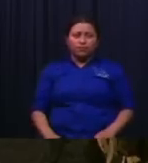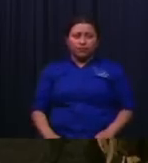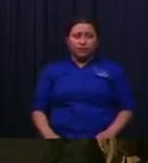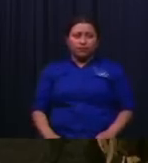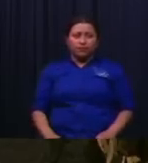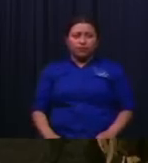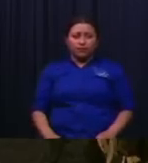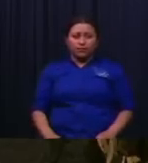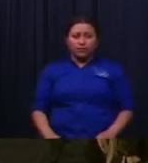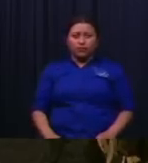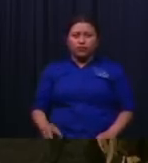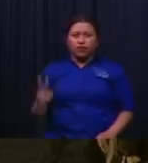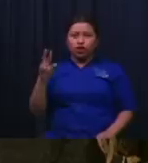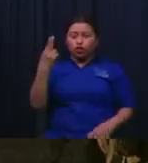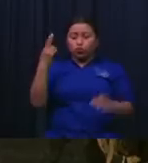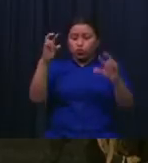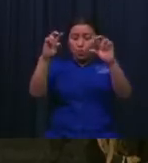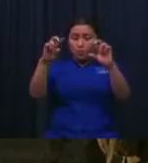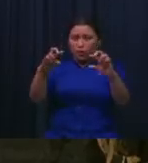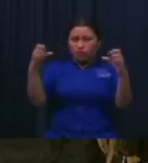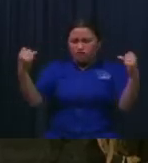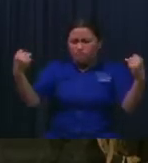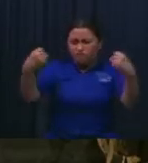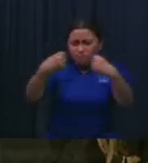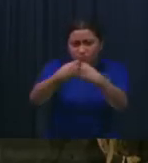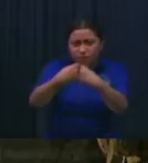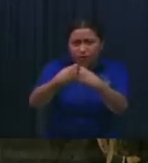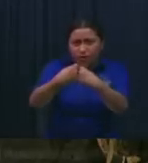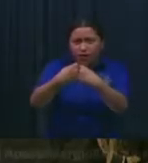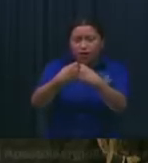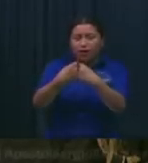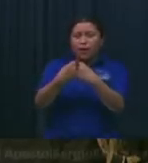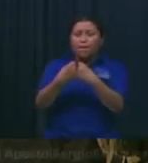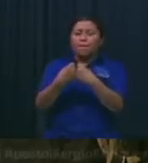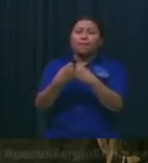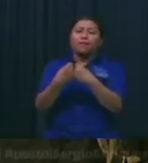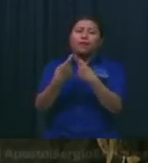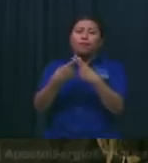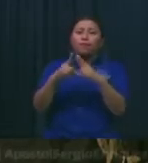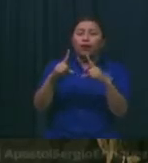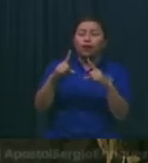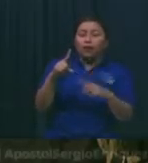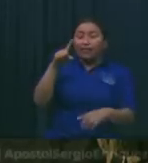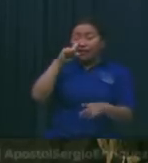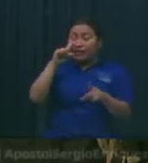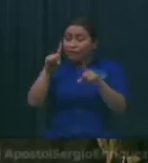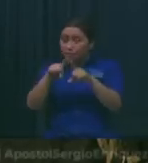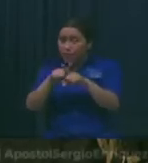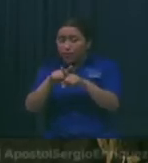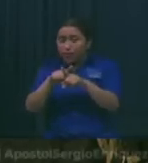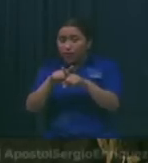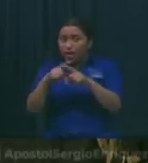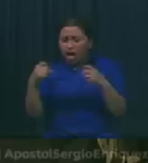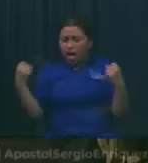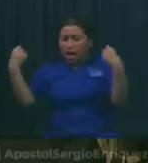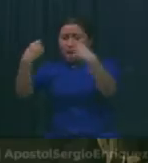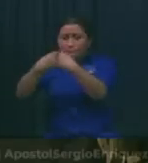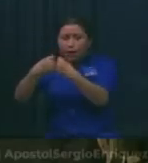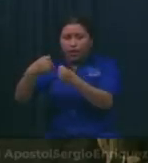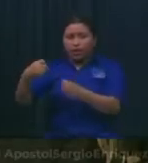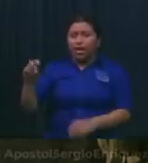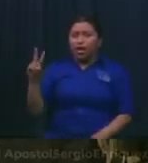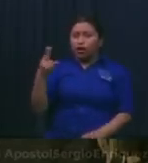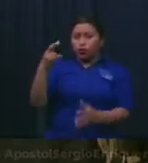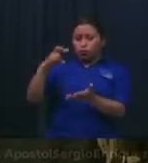un enfrentamiento entre dos sujetos, pero también la hostilidad de un país hacia otro, una situación que